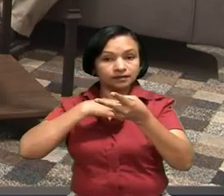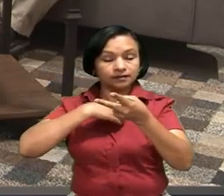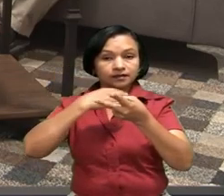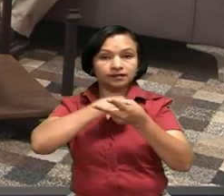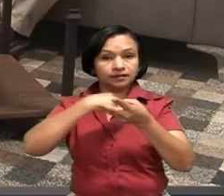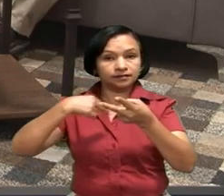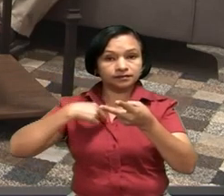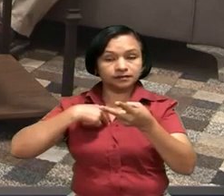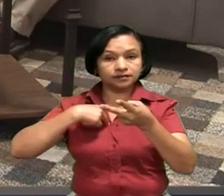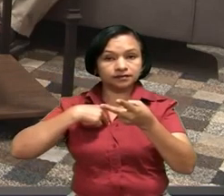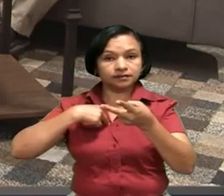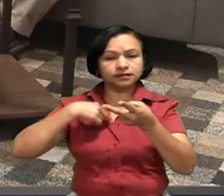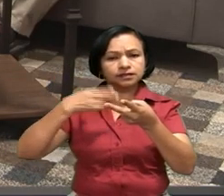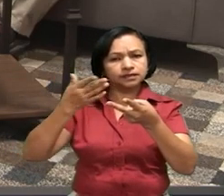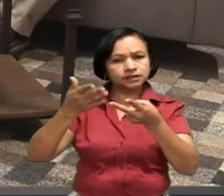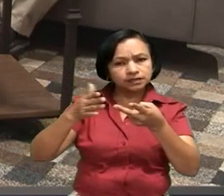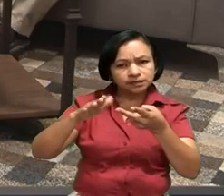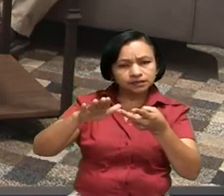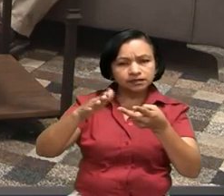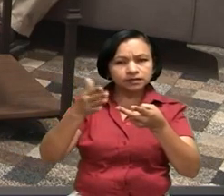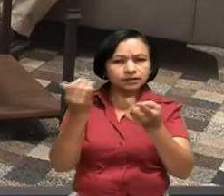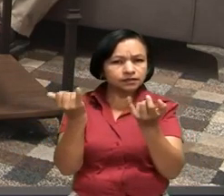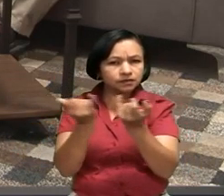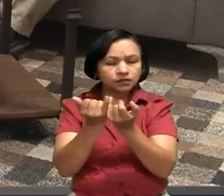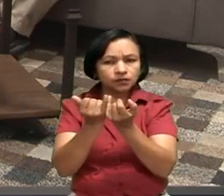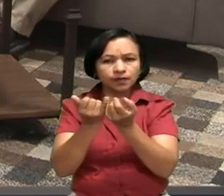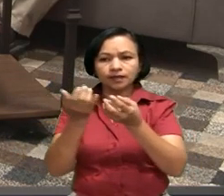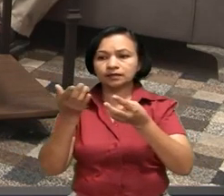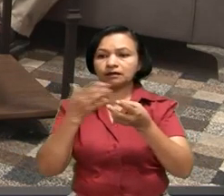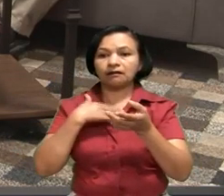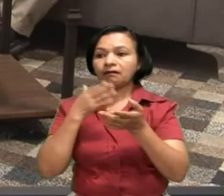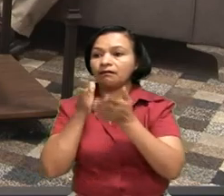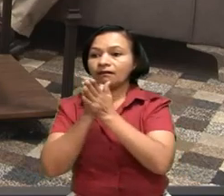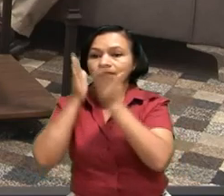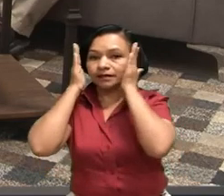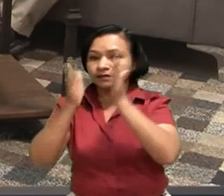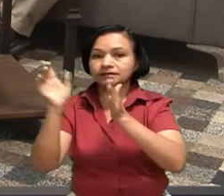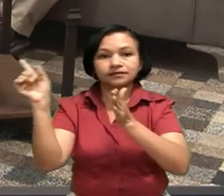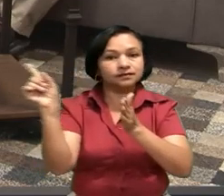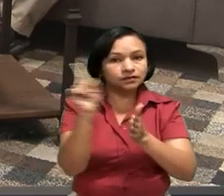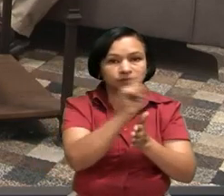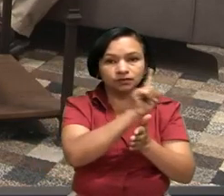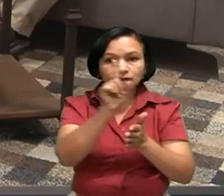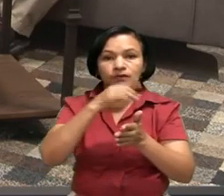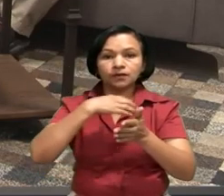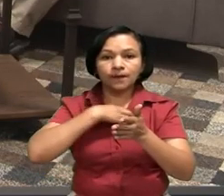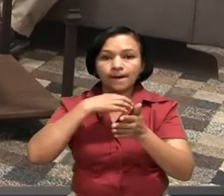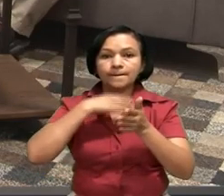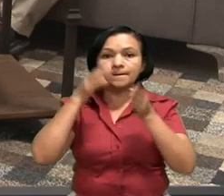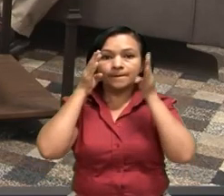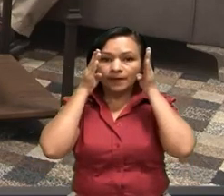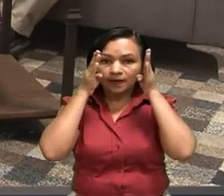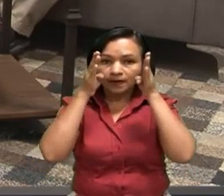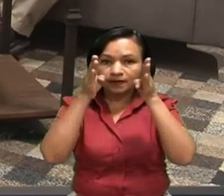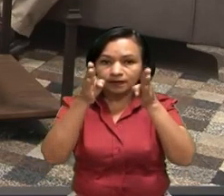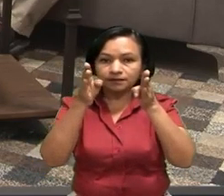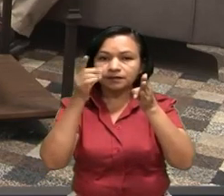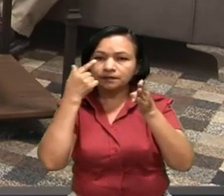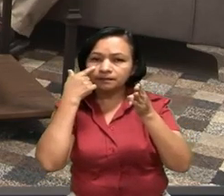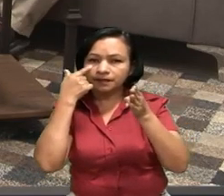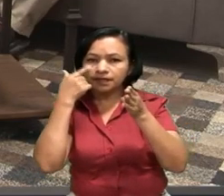de hacerlo medianamente más o menos imparcial posible porque claro también está de por medio la visión que tiene el individuo o quien